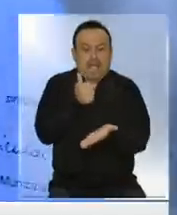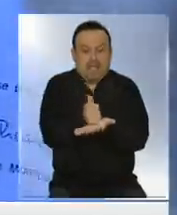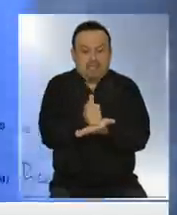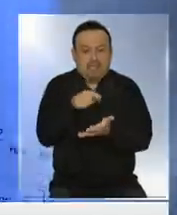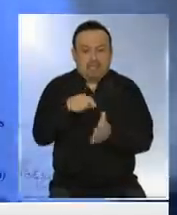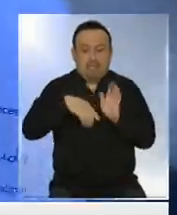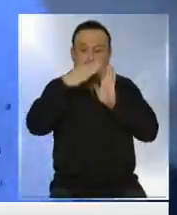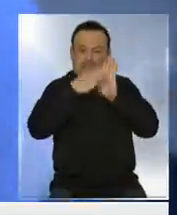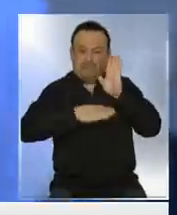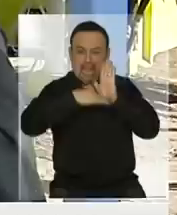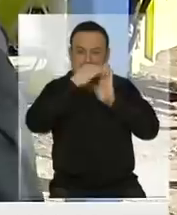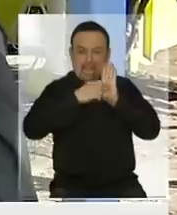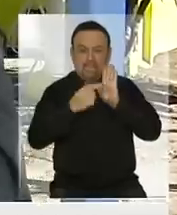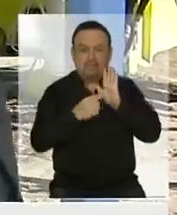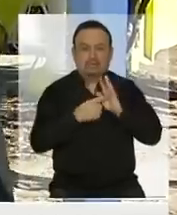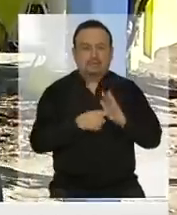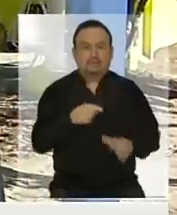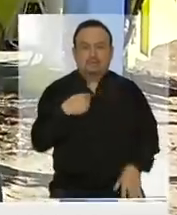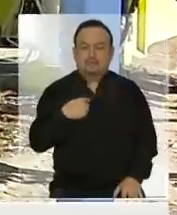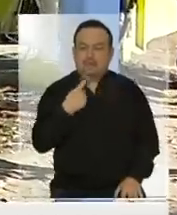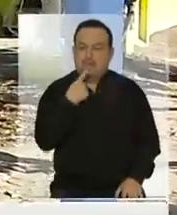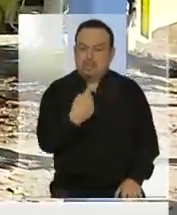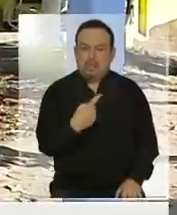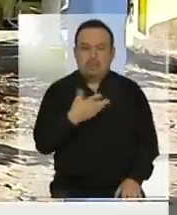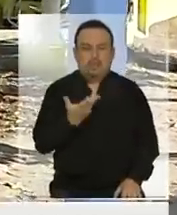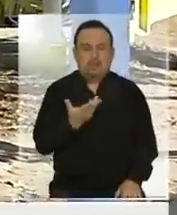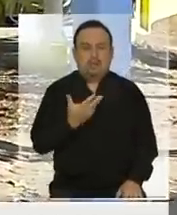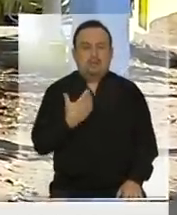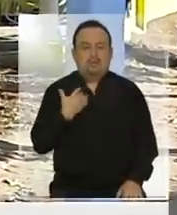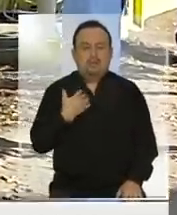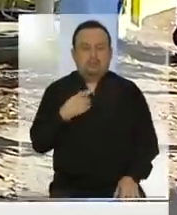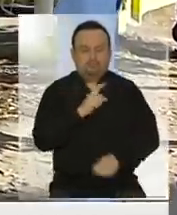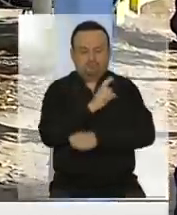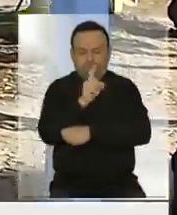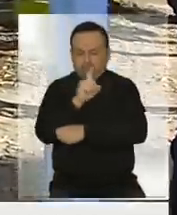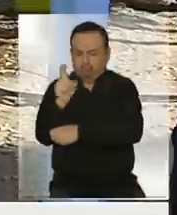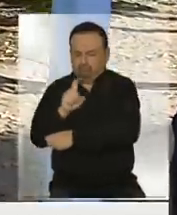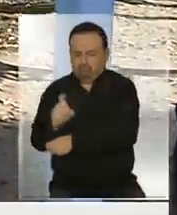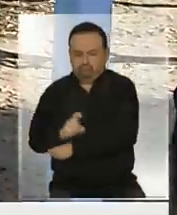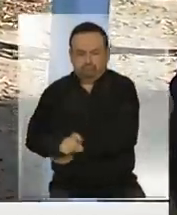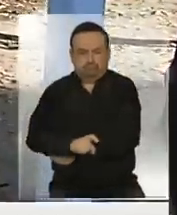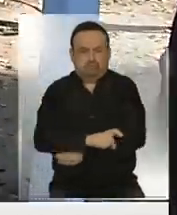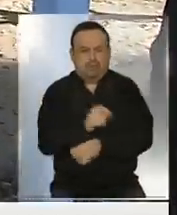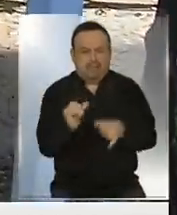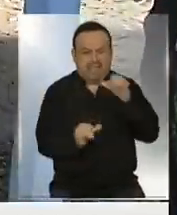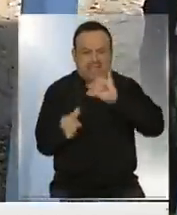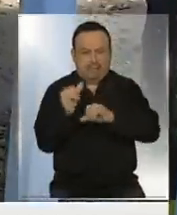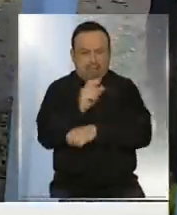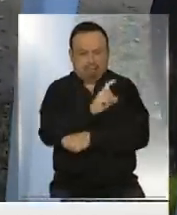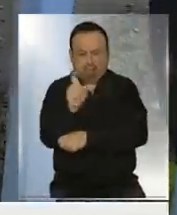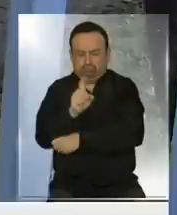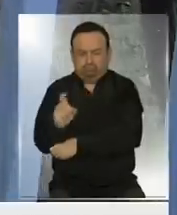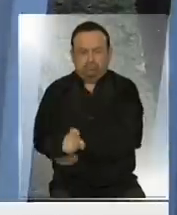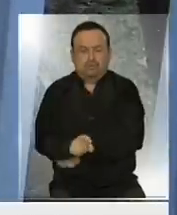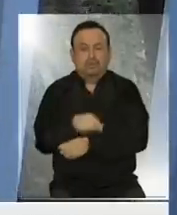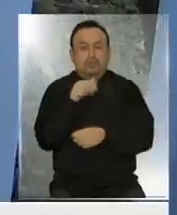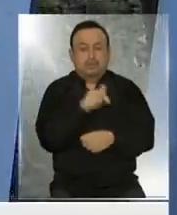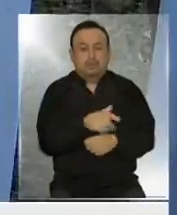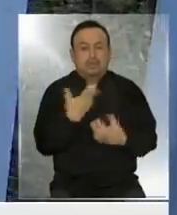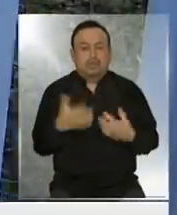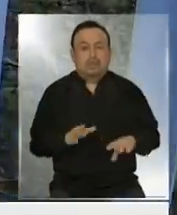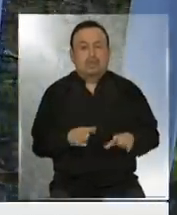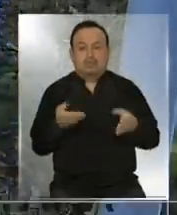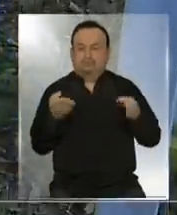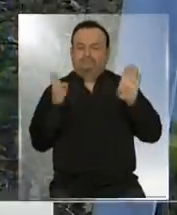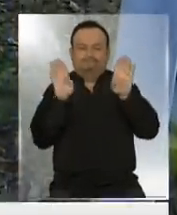de la pintana quien en primer momento contó con unas sanitización de este lugar y luego procedió a clausurar